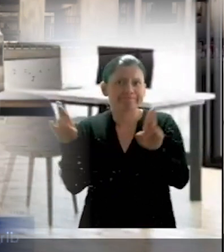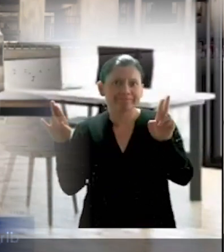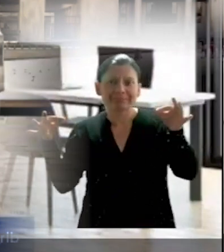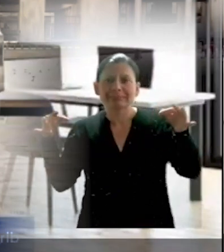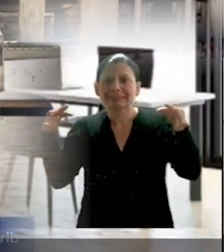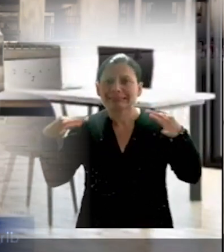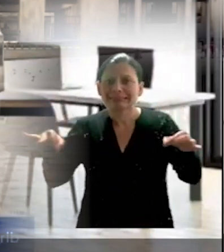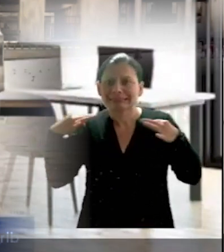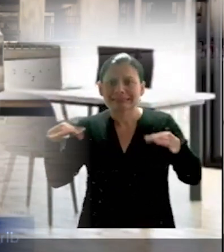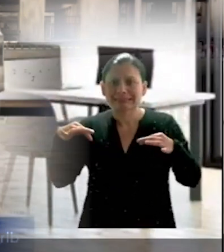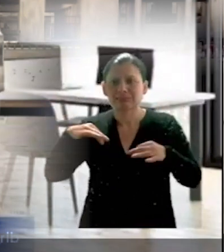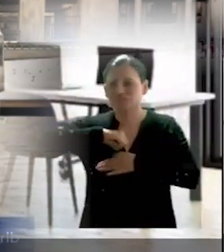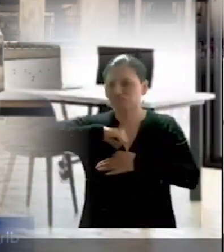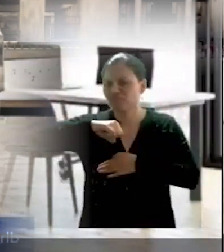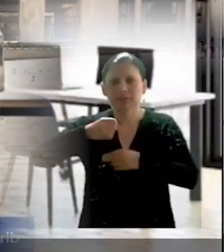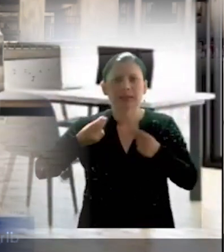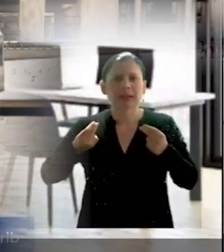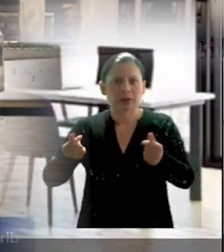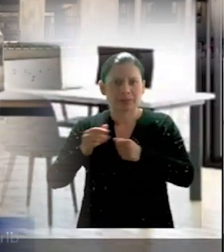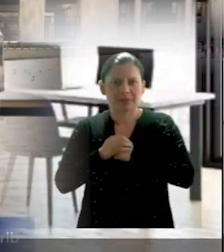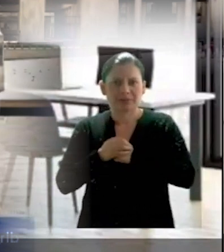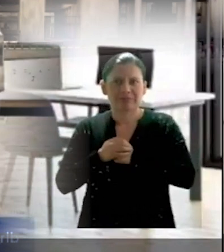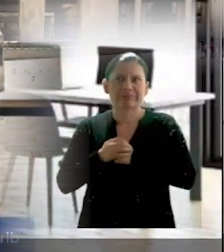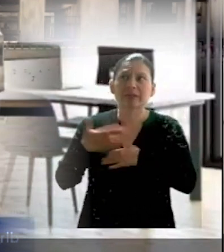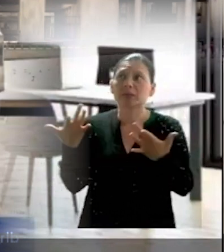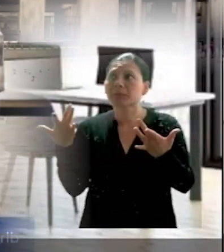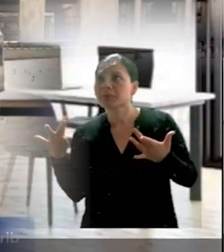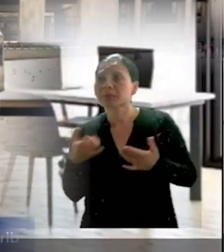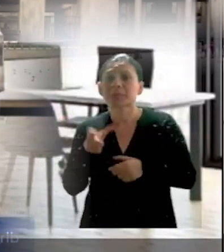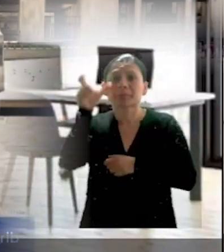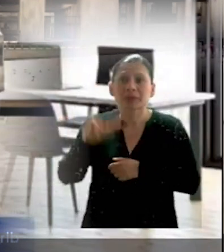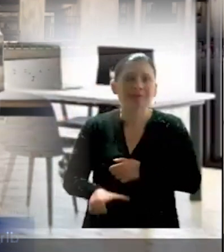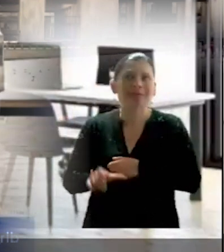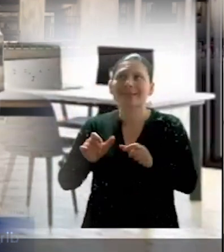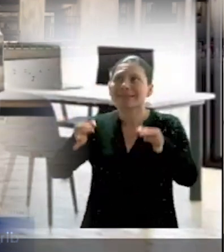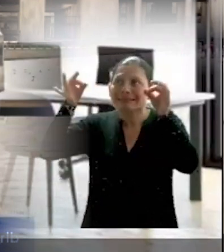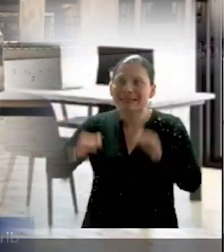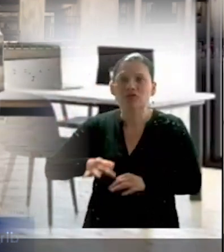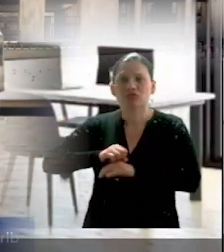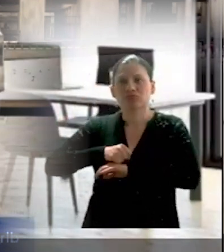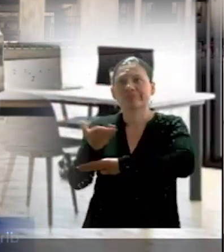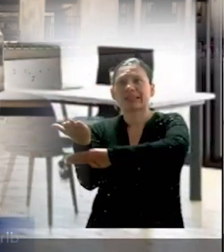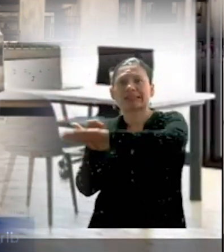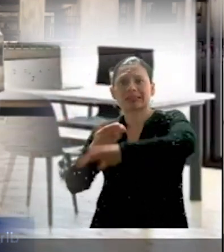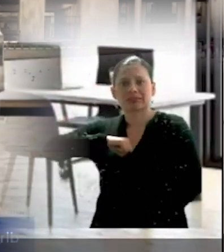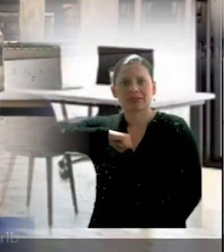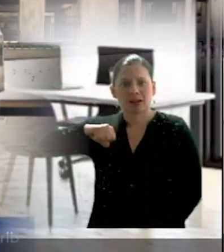Tal vez la intención es como que las personas quieren ir a la fija en la reclamación de sus derechos y de una u otra